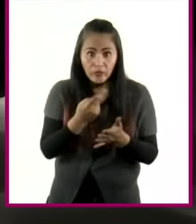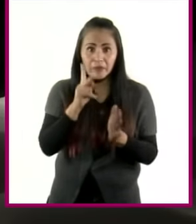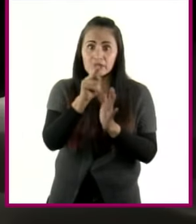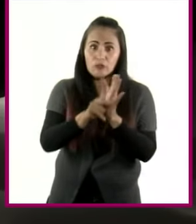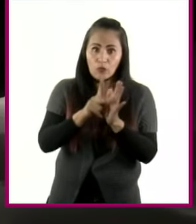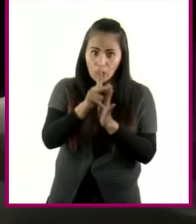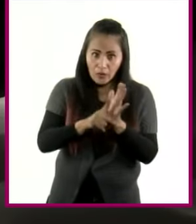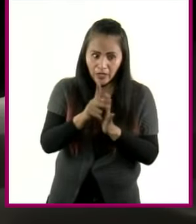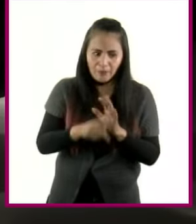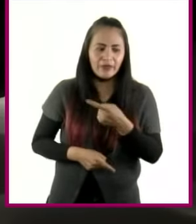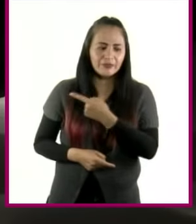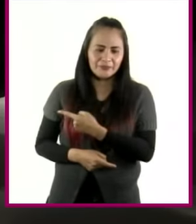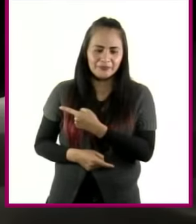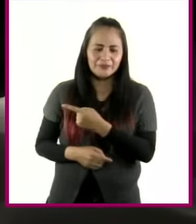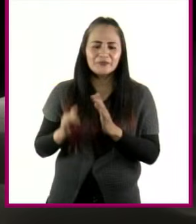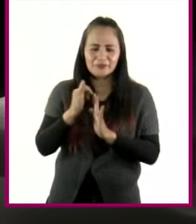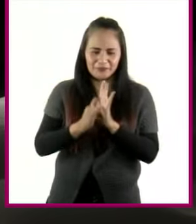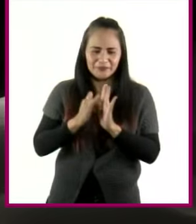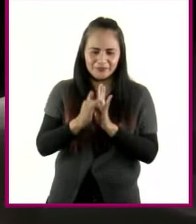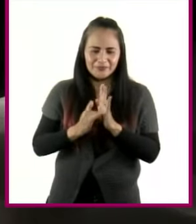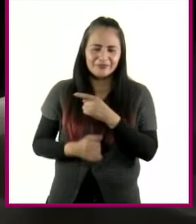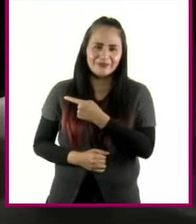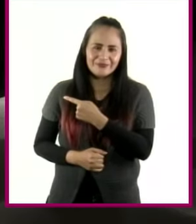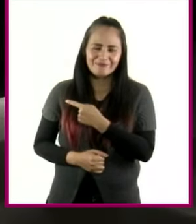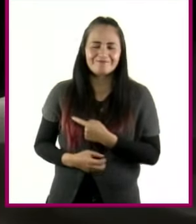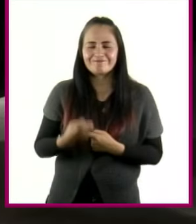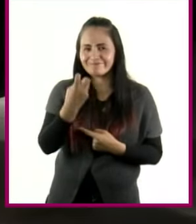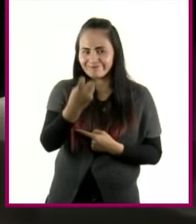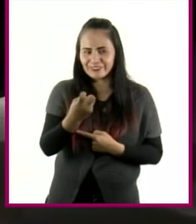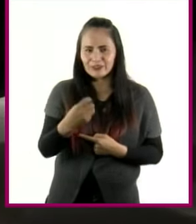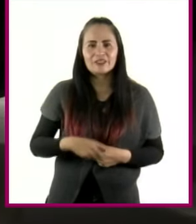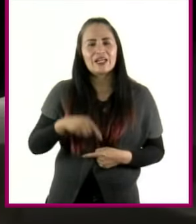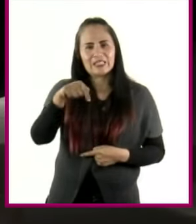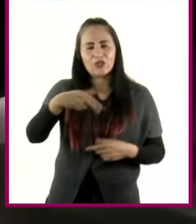previo, búscanos en YouTube. Esto fue